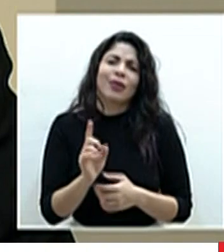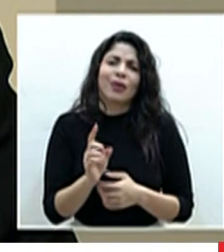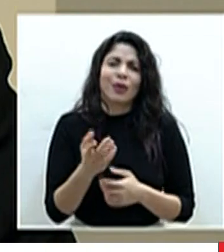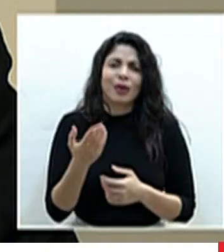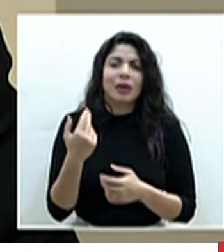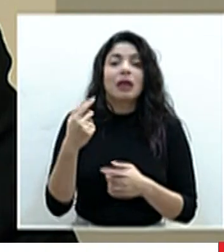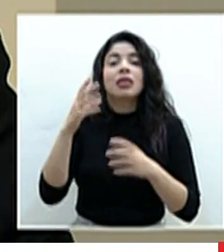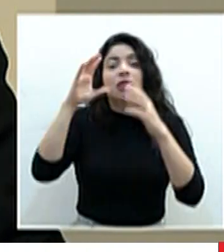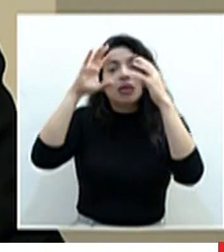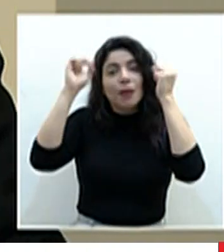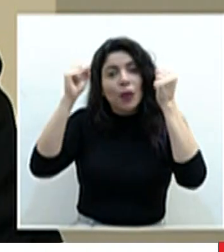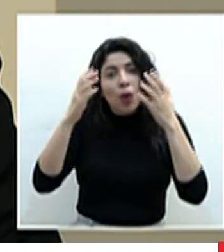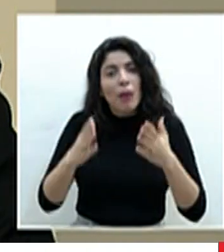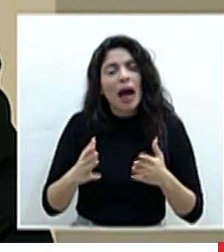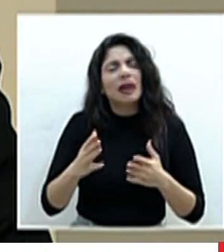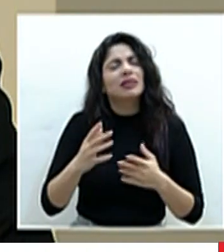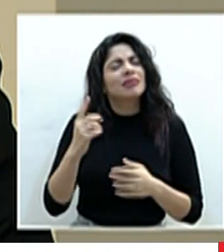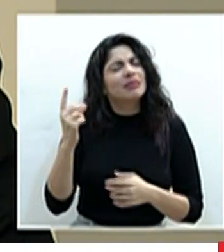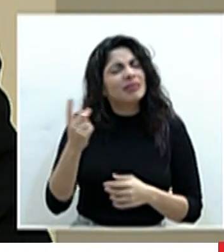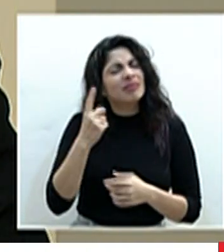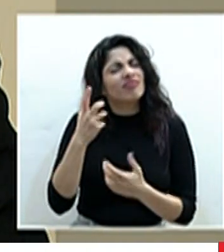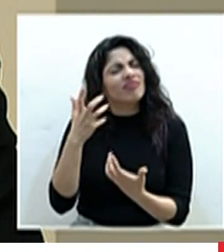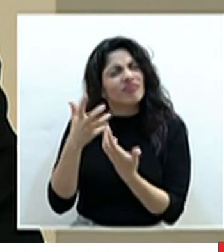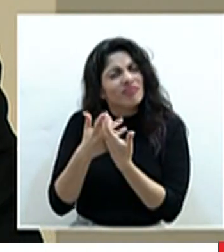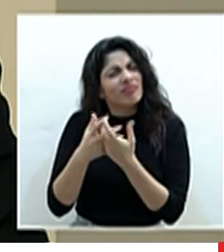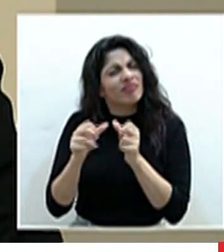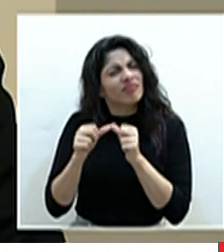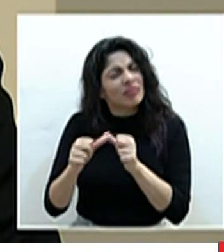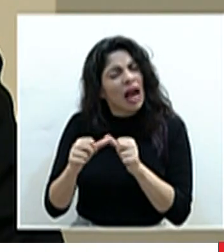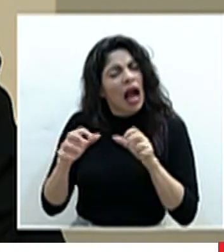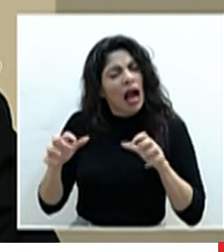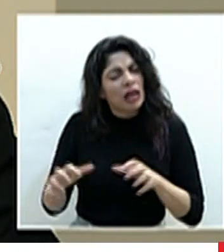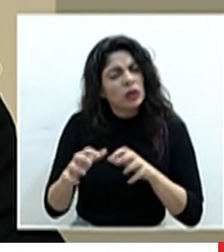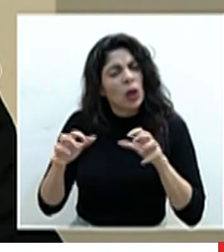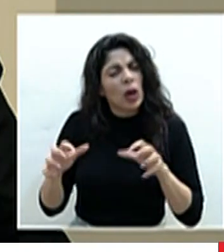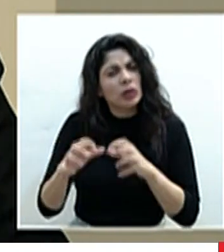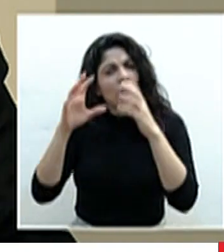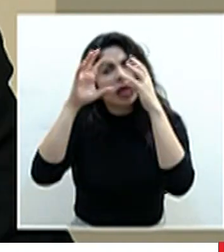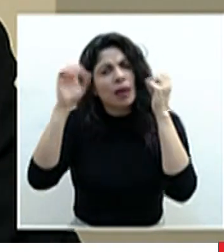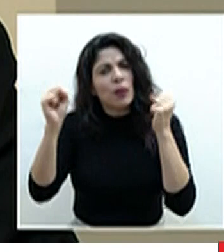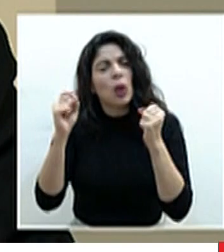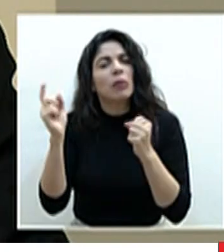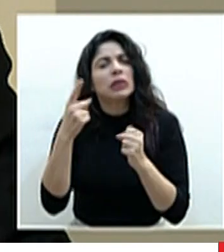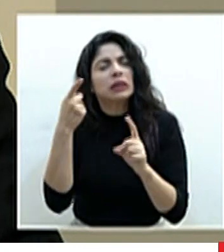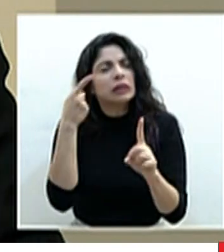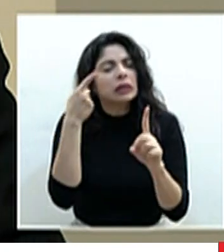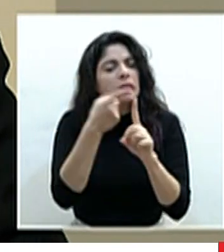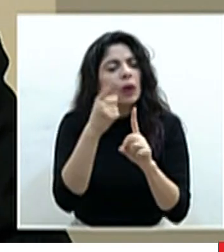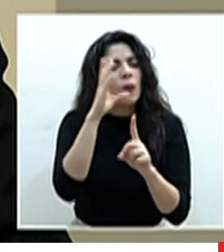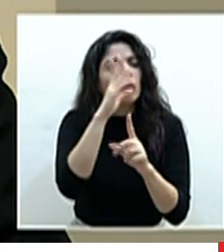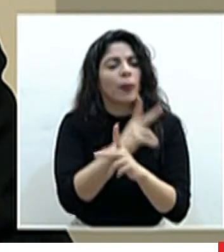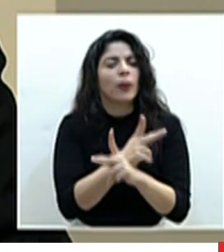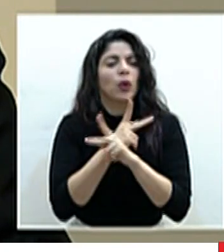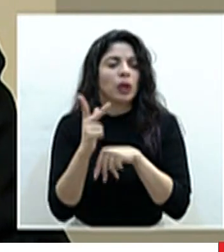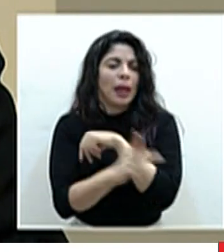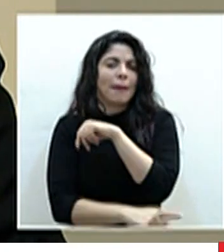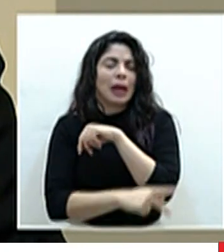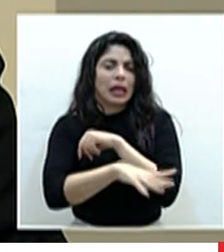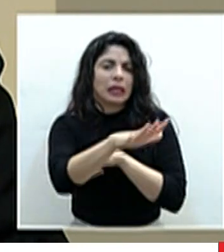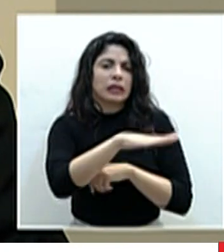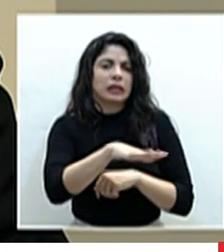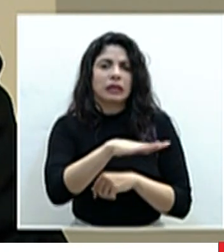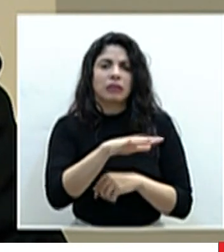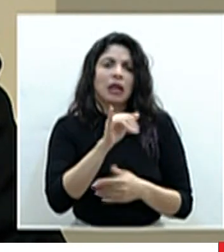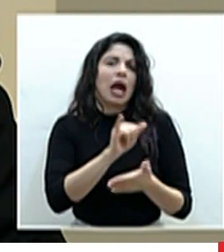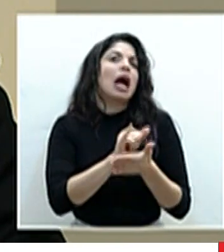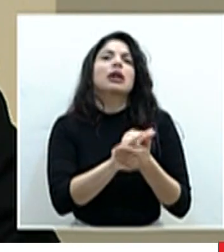nuestra diplomacia seguirá siendo consistente en sus acciones en función de la protección del país. Esa es la